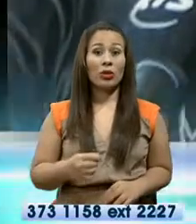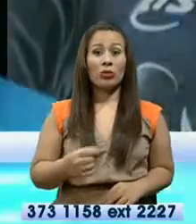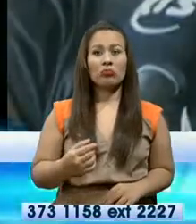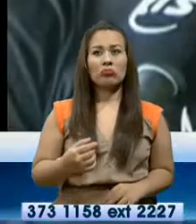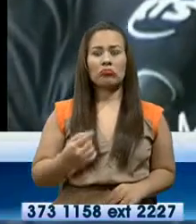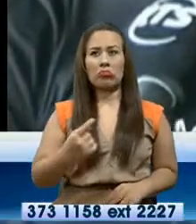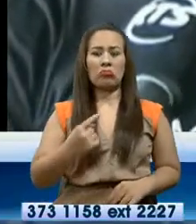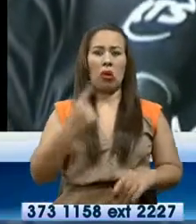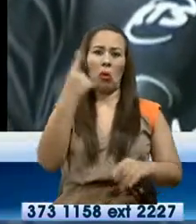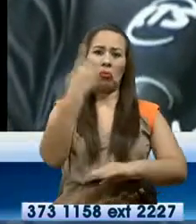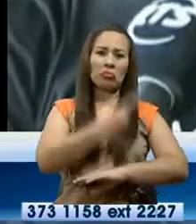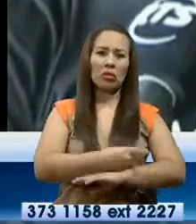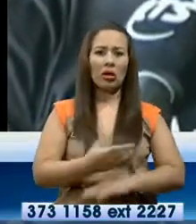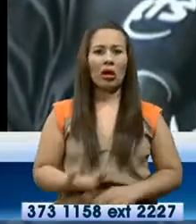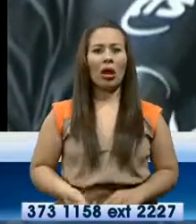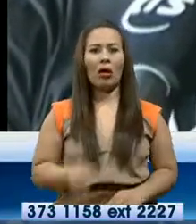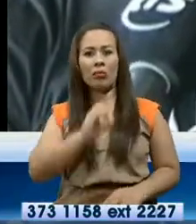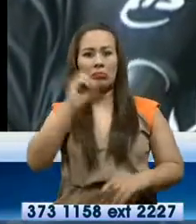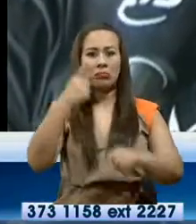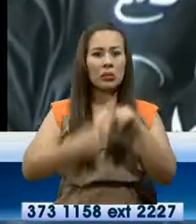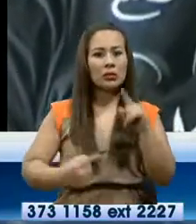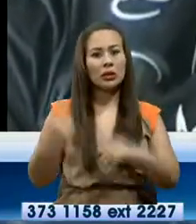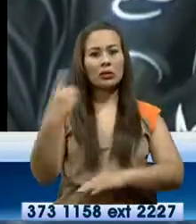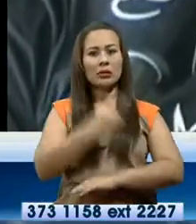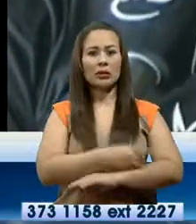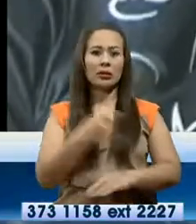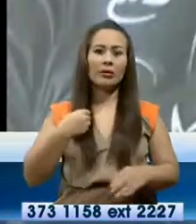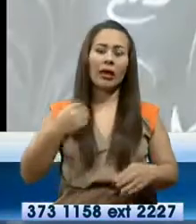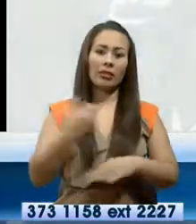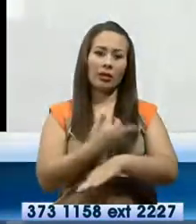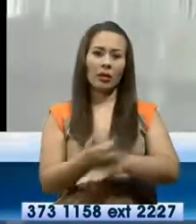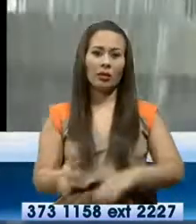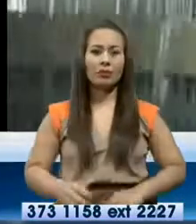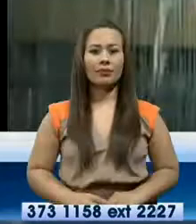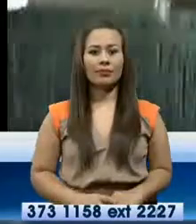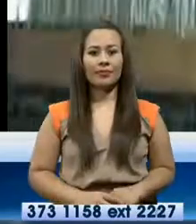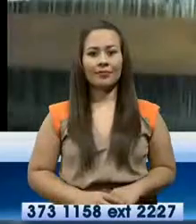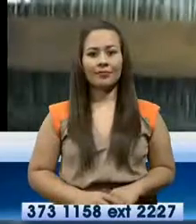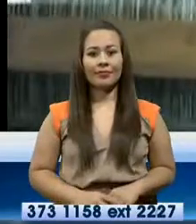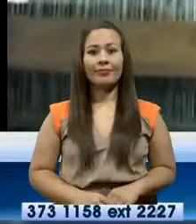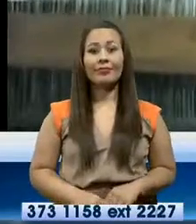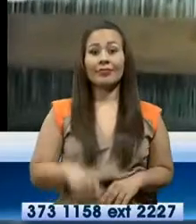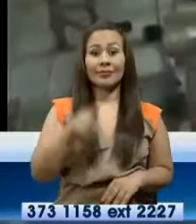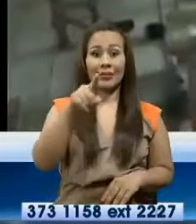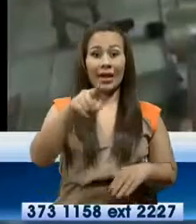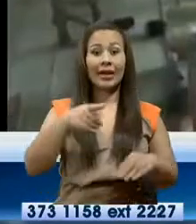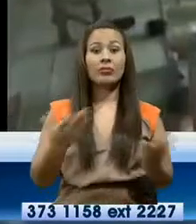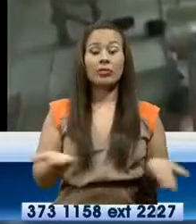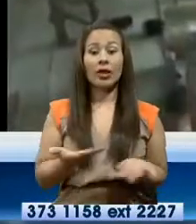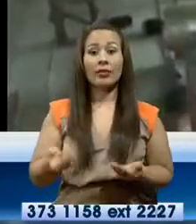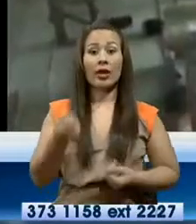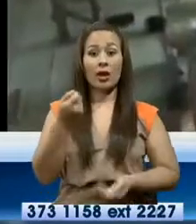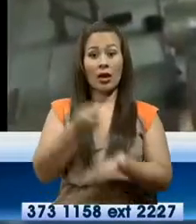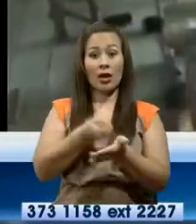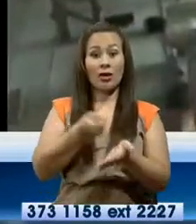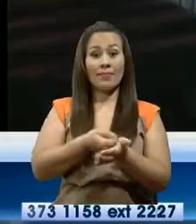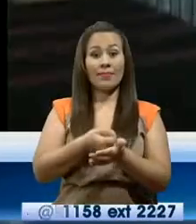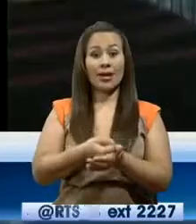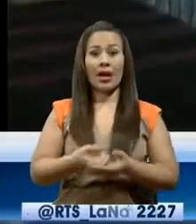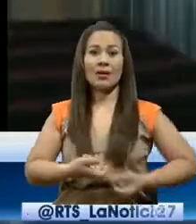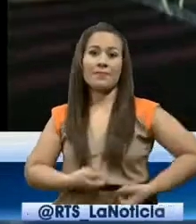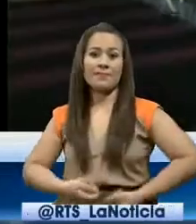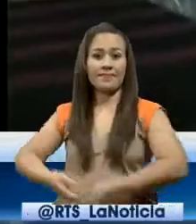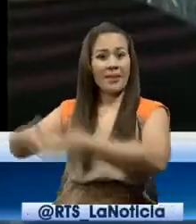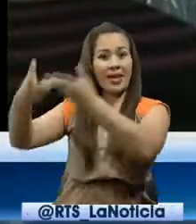el tamaño y la calidad también. Este taller logra exportar sus productos desde el cantón